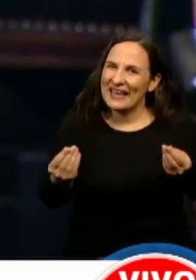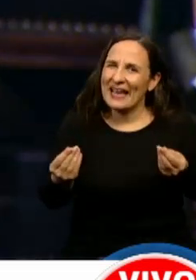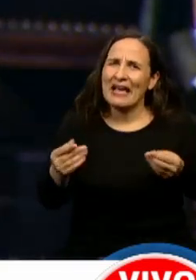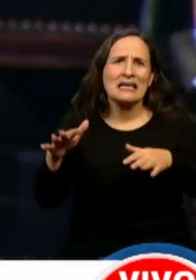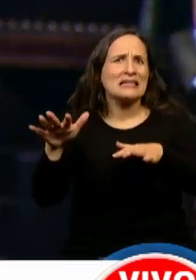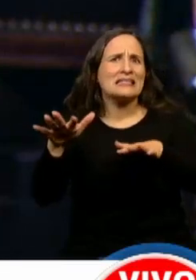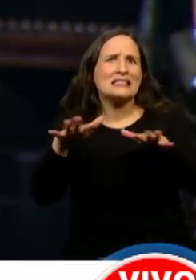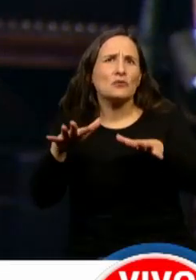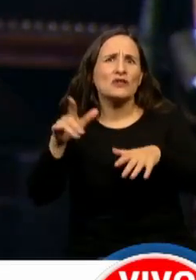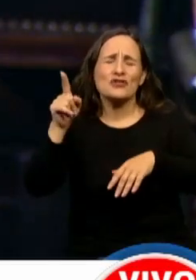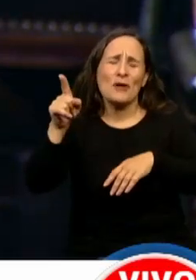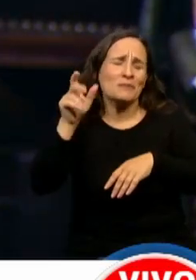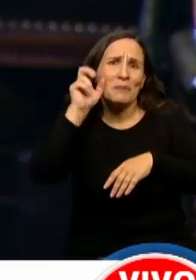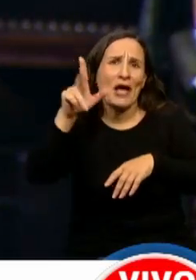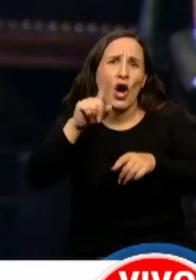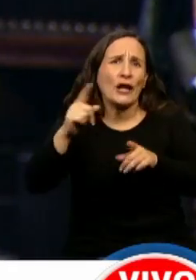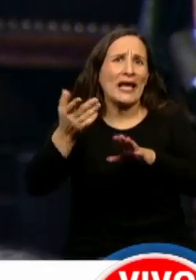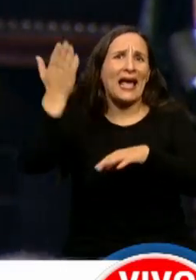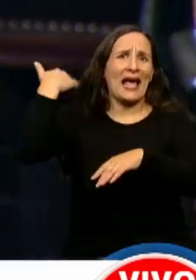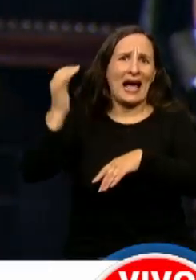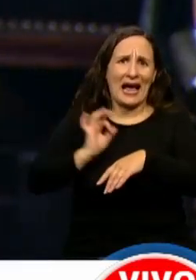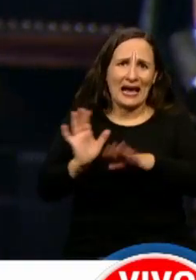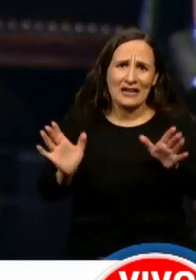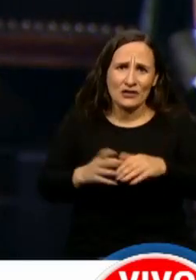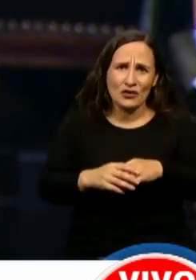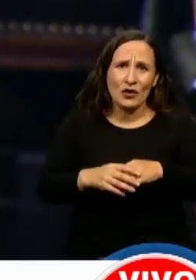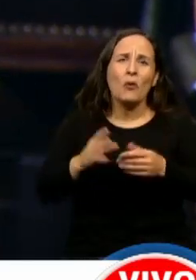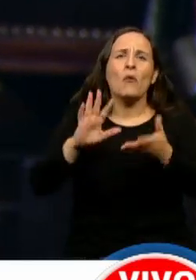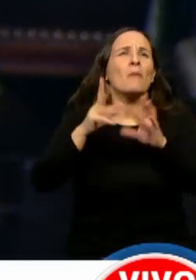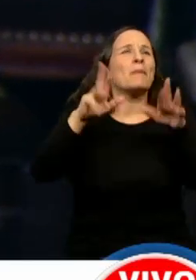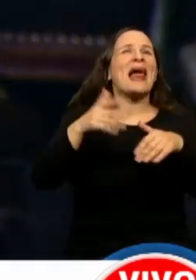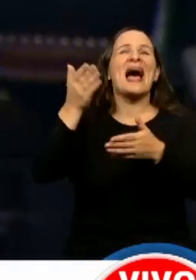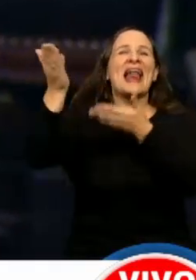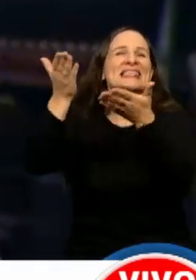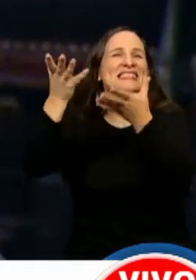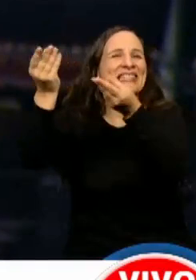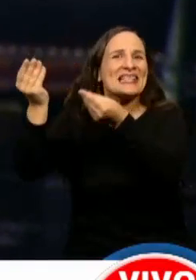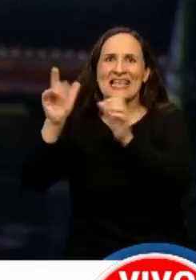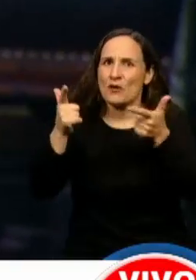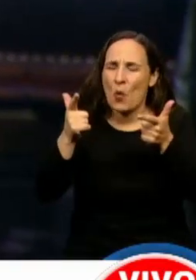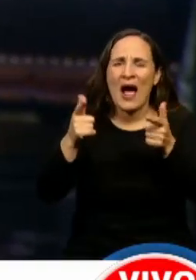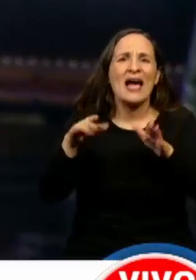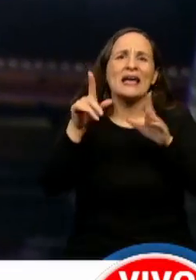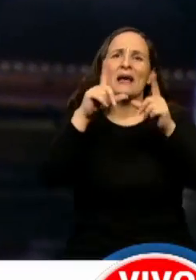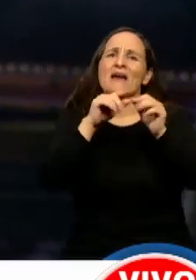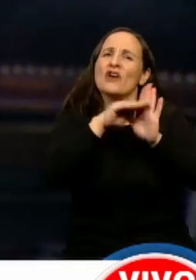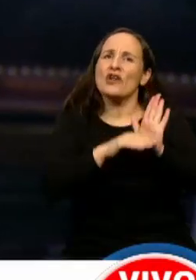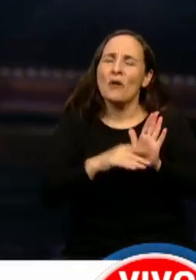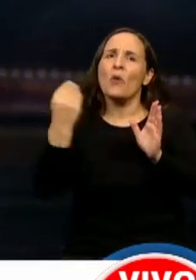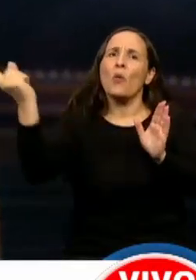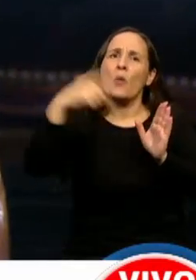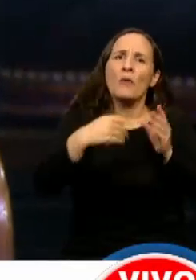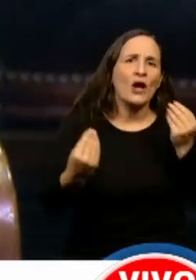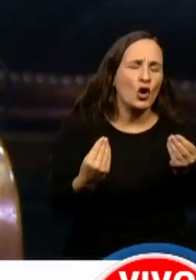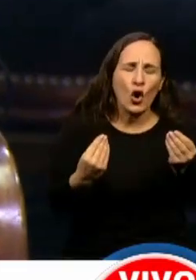en peores condiciones que hace un año atrás, porque no hay un programa de asistencia, porque no se establece un cronograma de repatriación, porque no